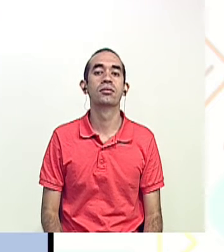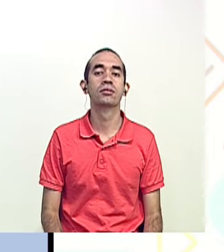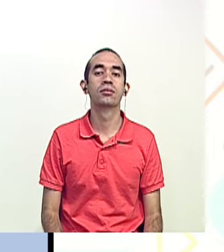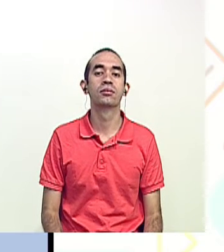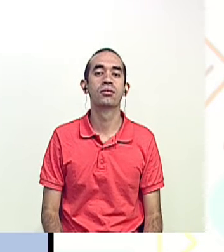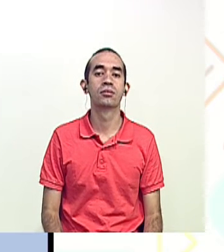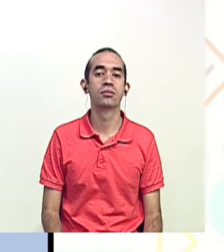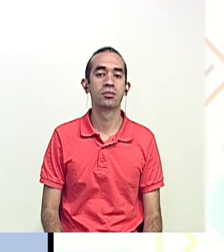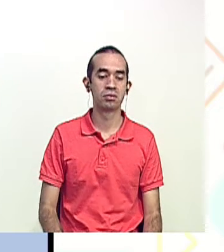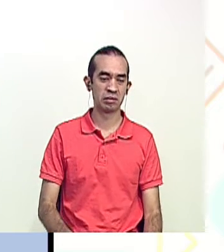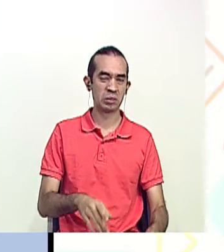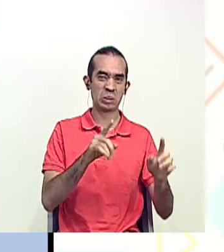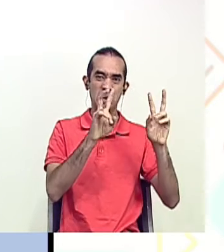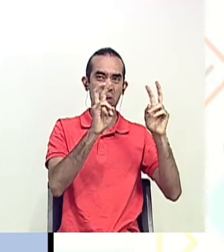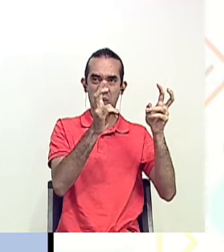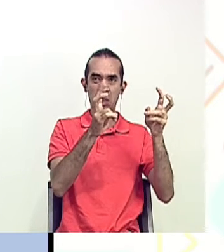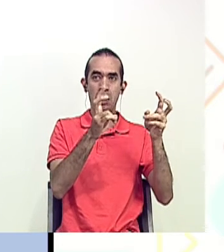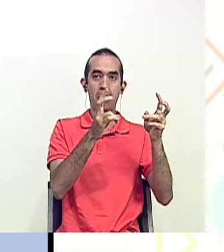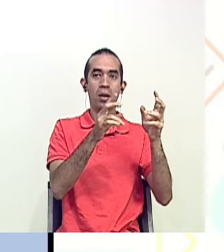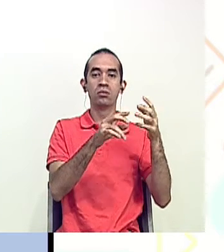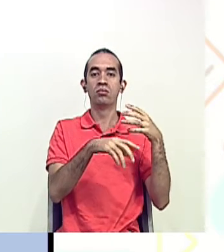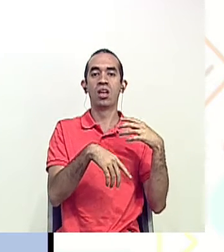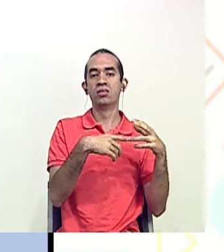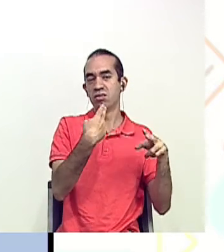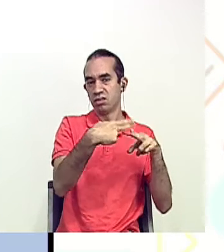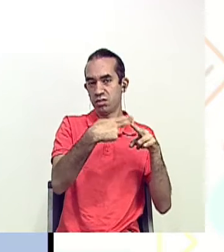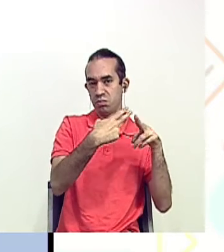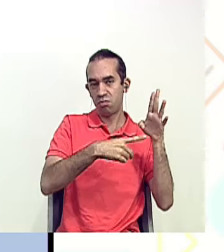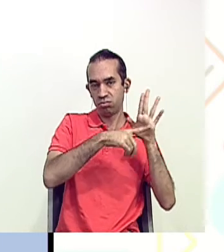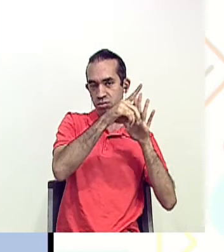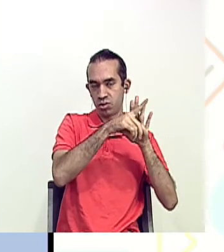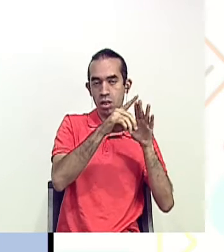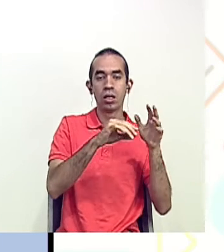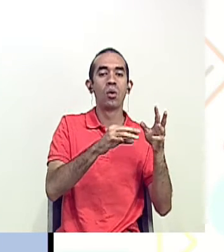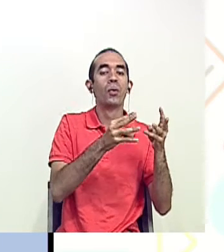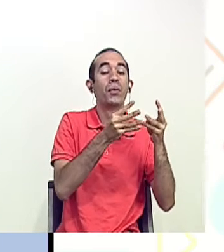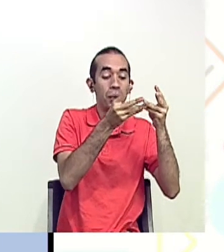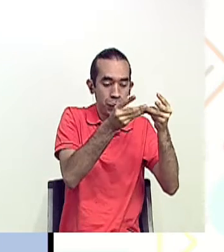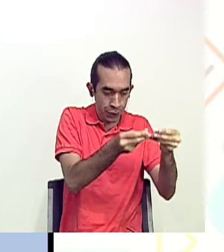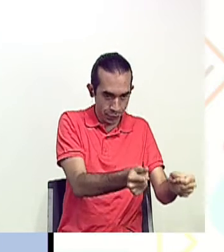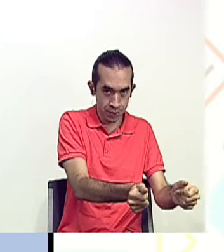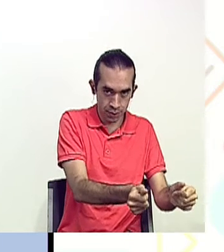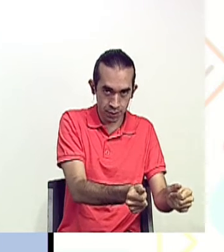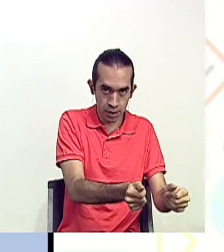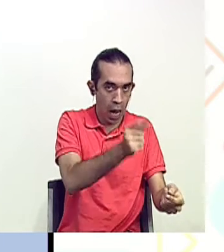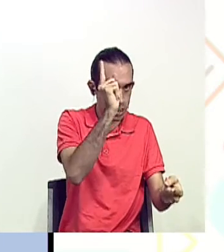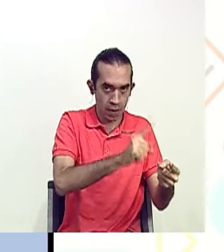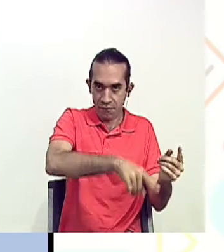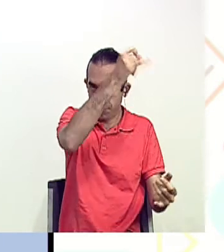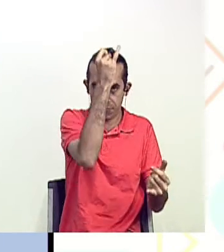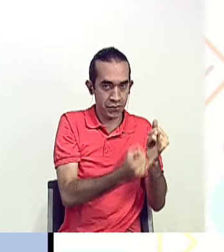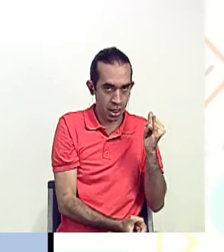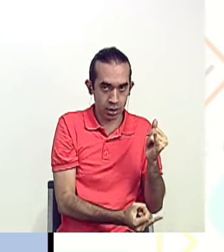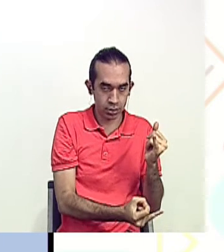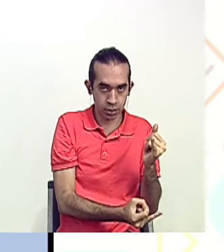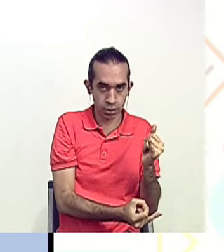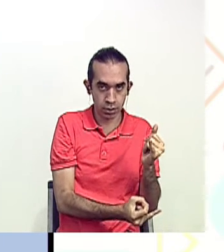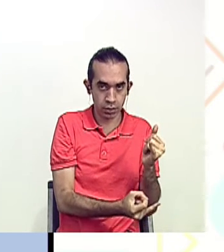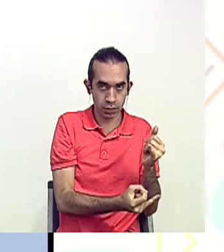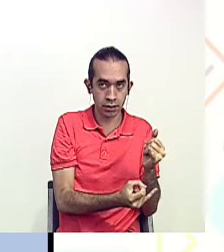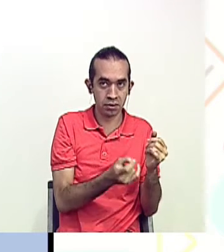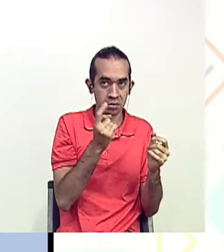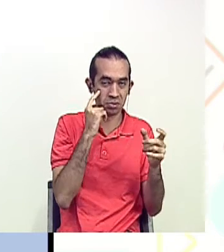porque vamos a resolver una operación como la que tenemos en nuestro recuadro que